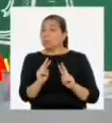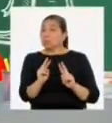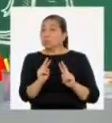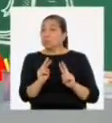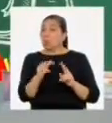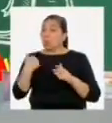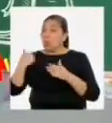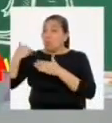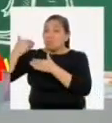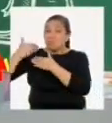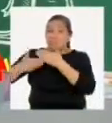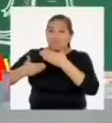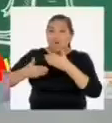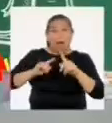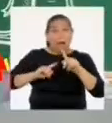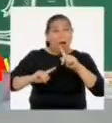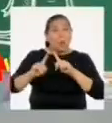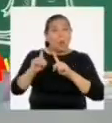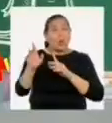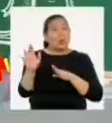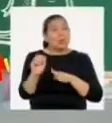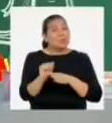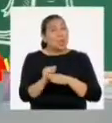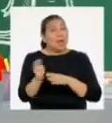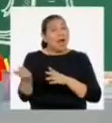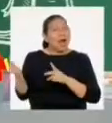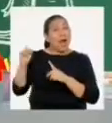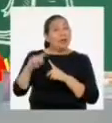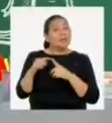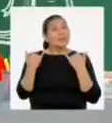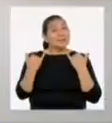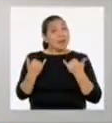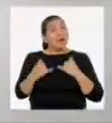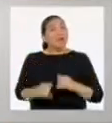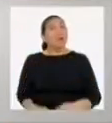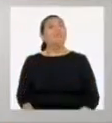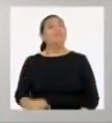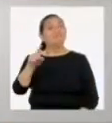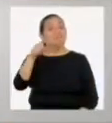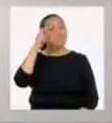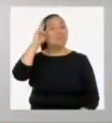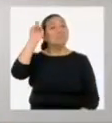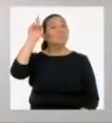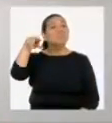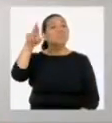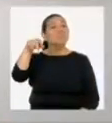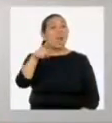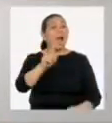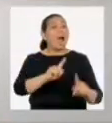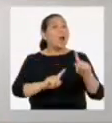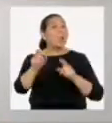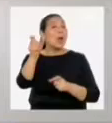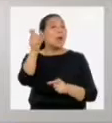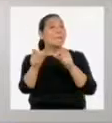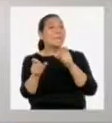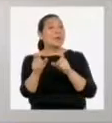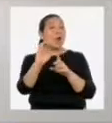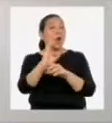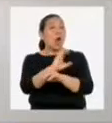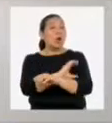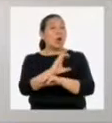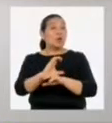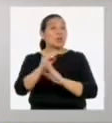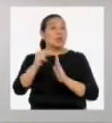observar una continuidad de algunas de sus prácticas hasta la actualidad, ¿verdad? Tienes razón. Algunas personas en la